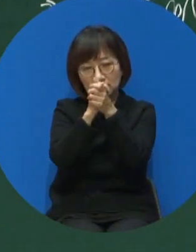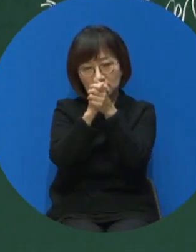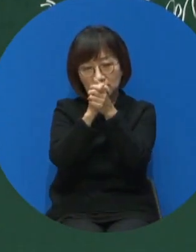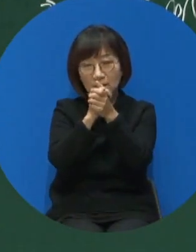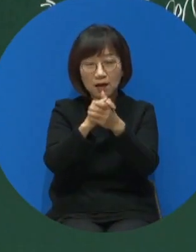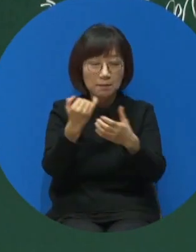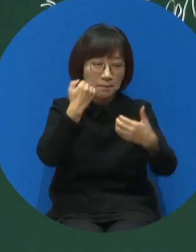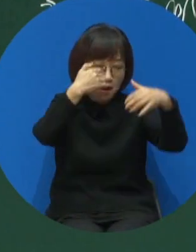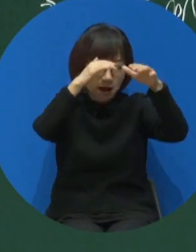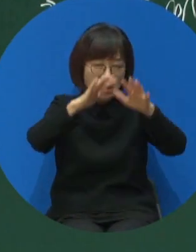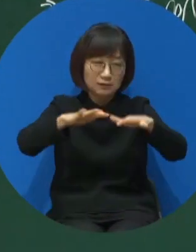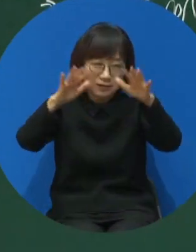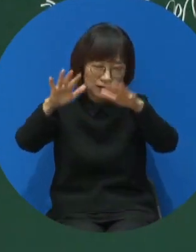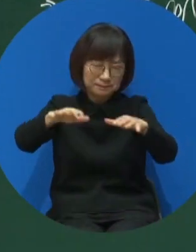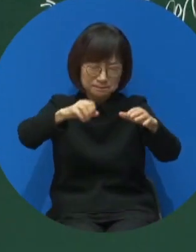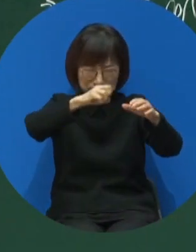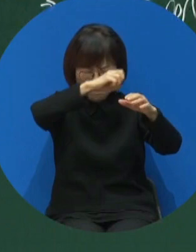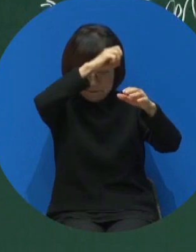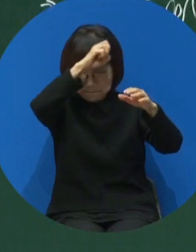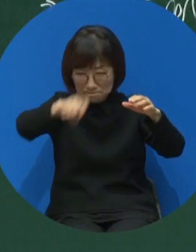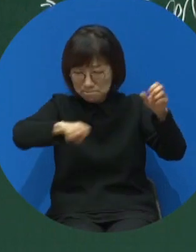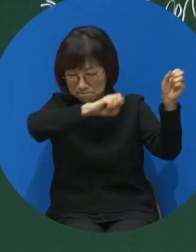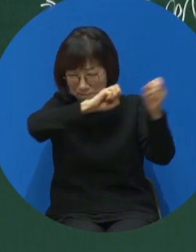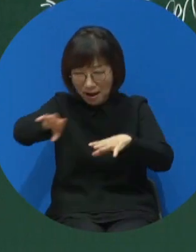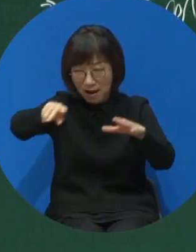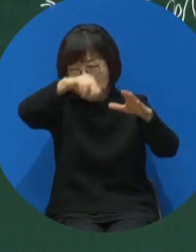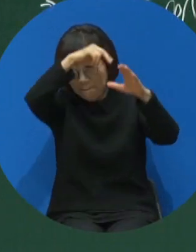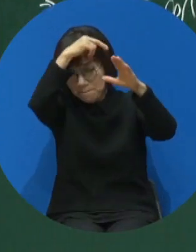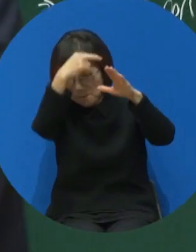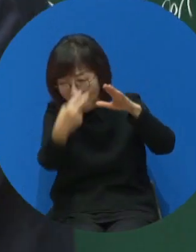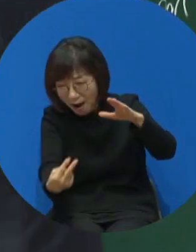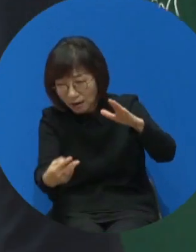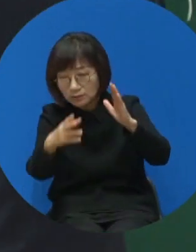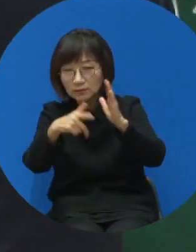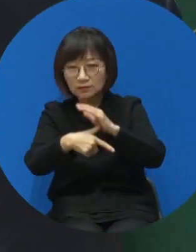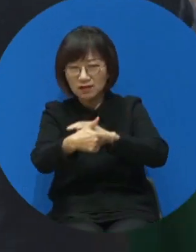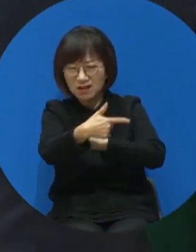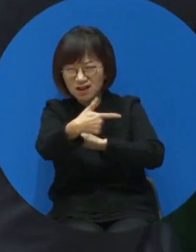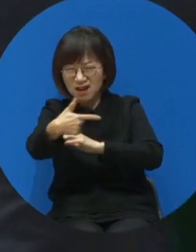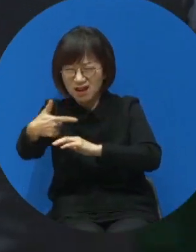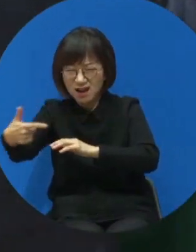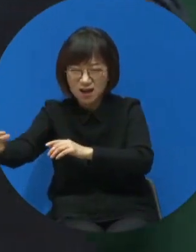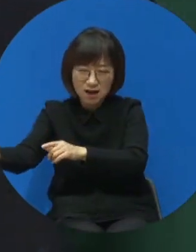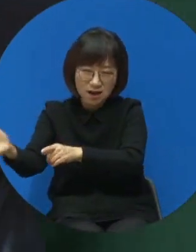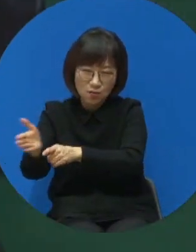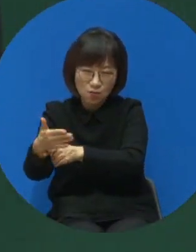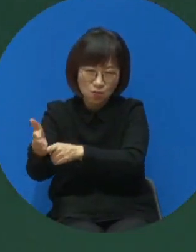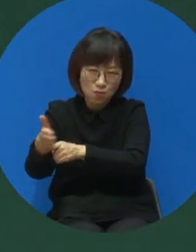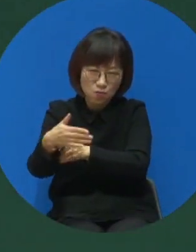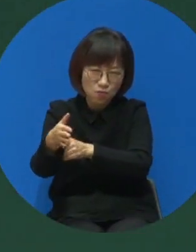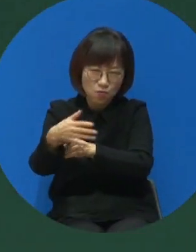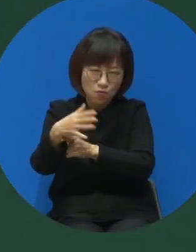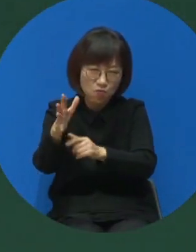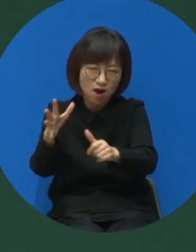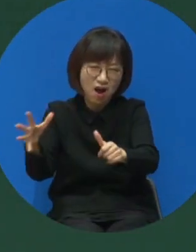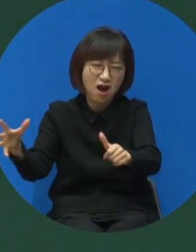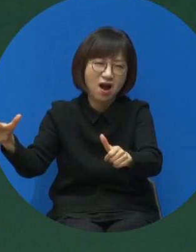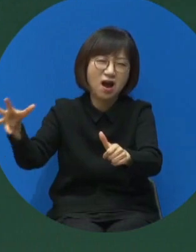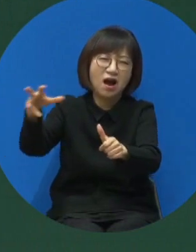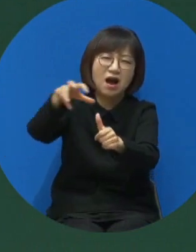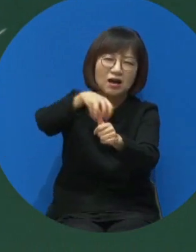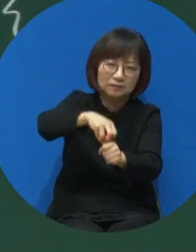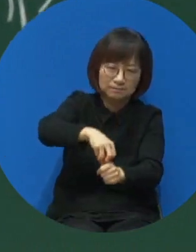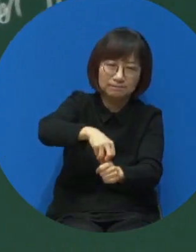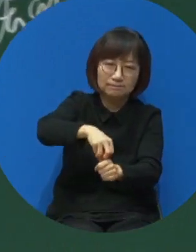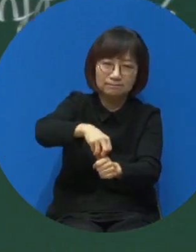aunque está mario chuc siendo incógnita vemos que jonás estaba orando porque había sido arrojado al mar y ese gran pez se lo había